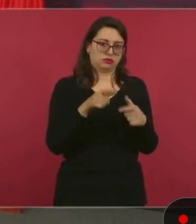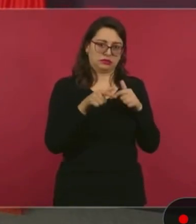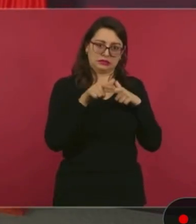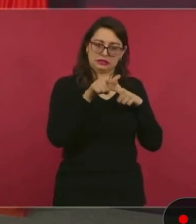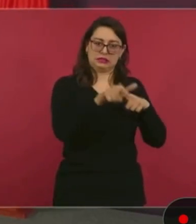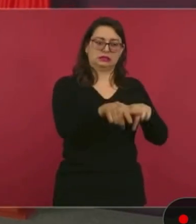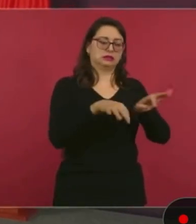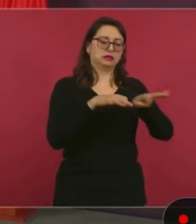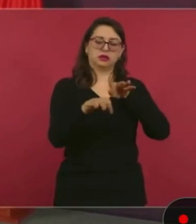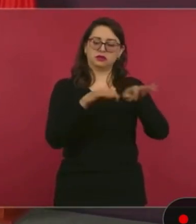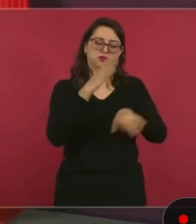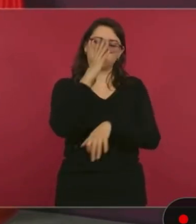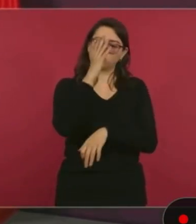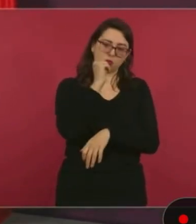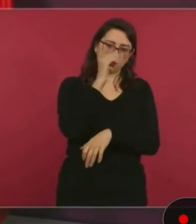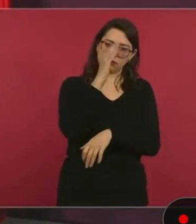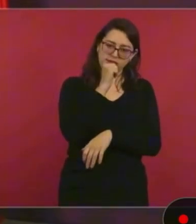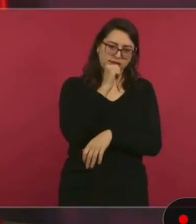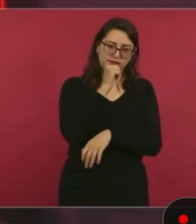al